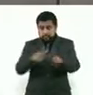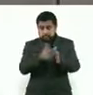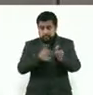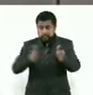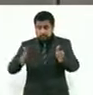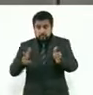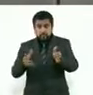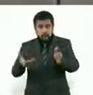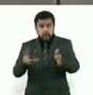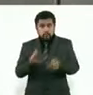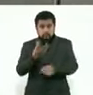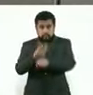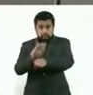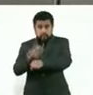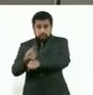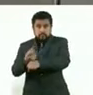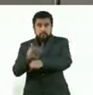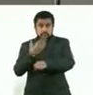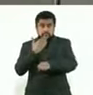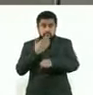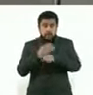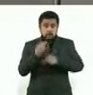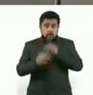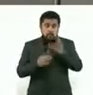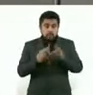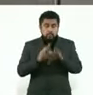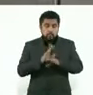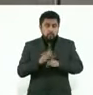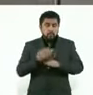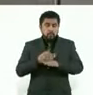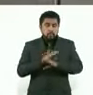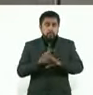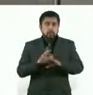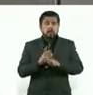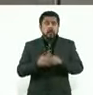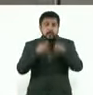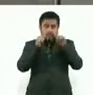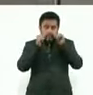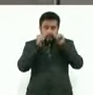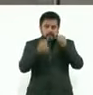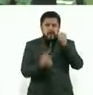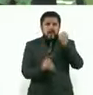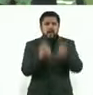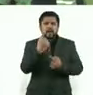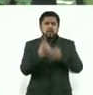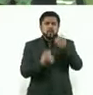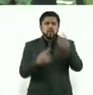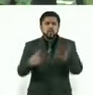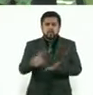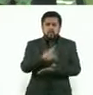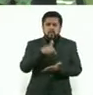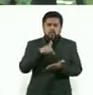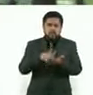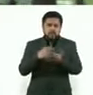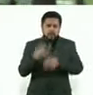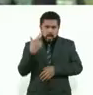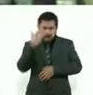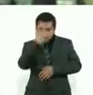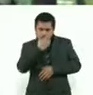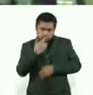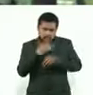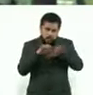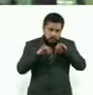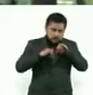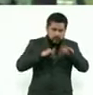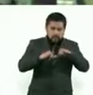porcentaje de avance muy, muy alto al día de hoy, y también atendiendo algunas zonas con mapeo y no nada más el bacheo. O